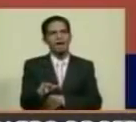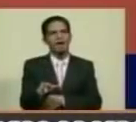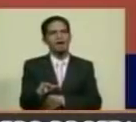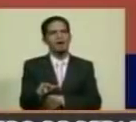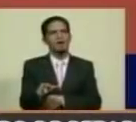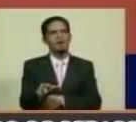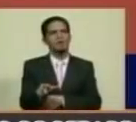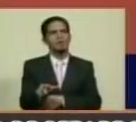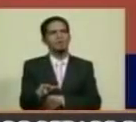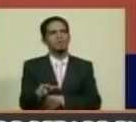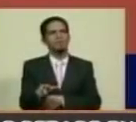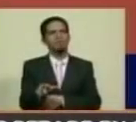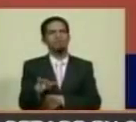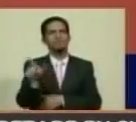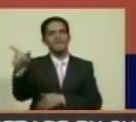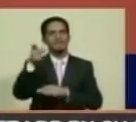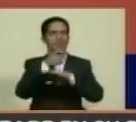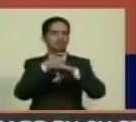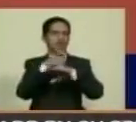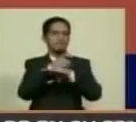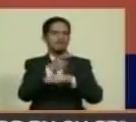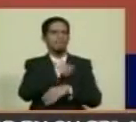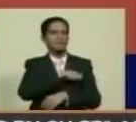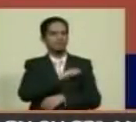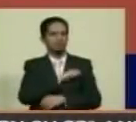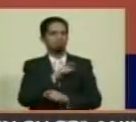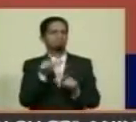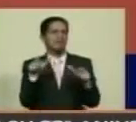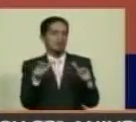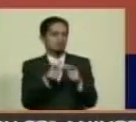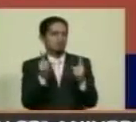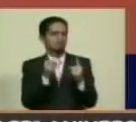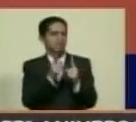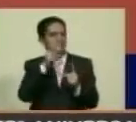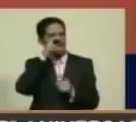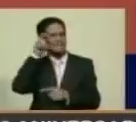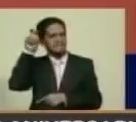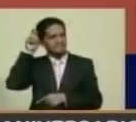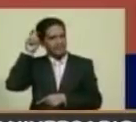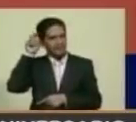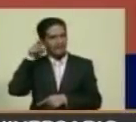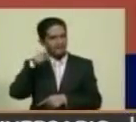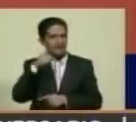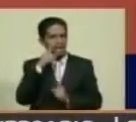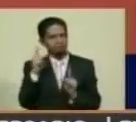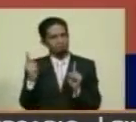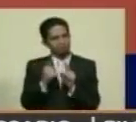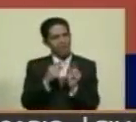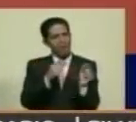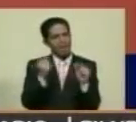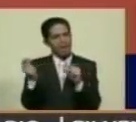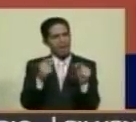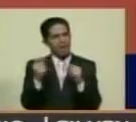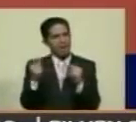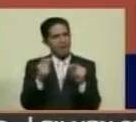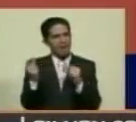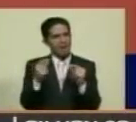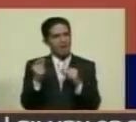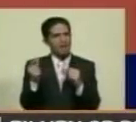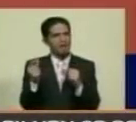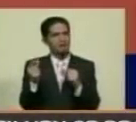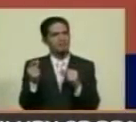por el gobierno español. Tuvimos varias reuniones con él, el canciller de la República, Jorge Arriaza, se reunió con él,